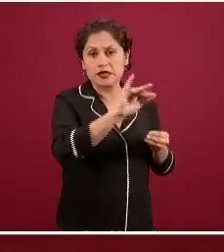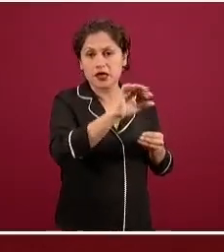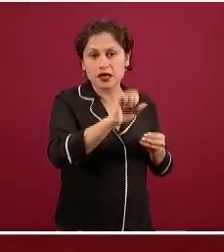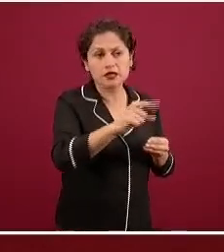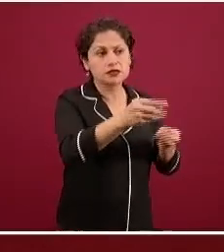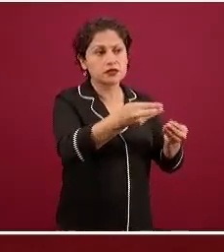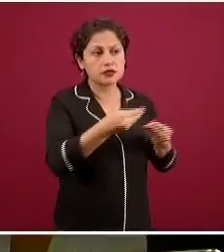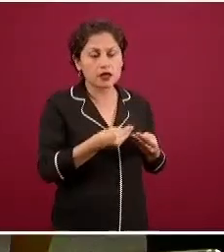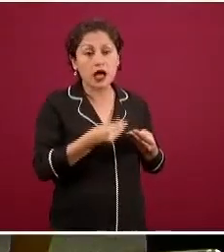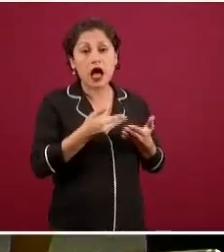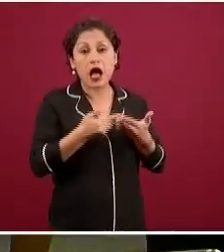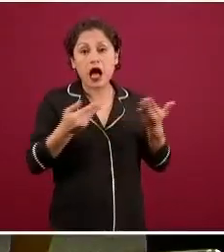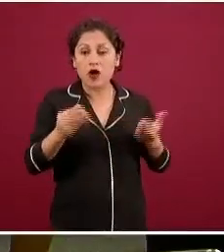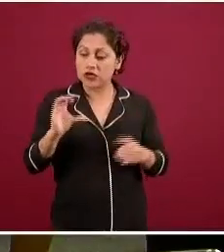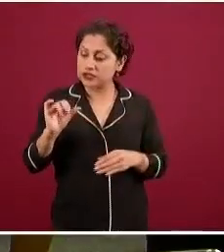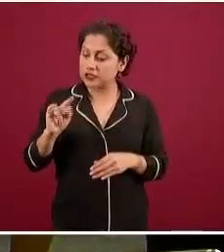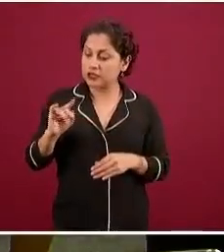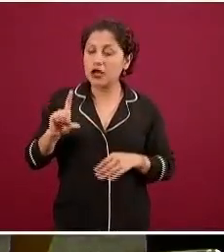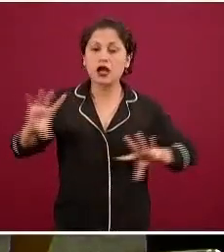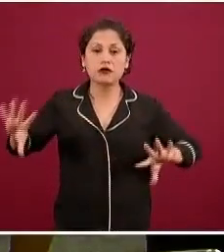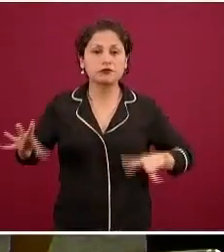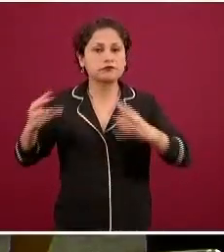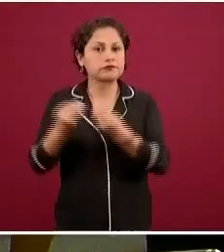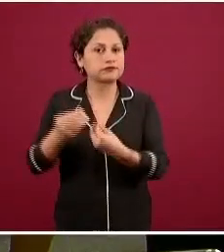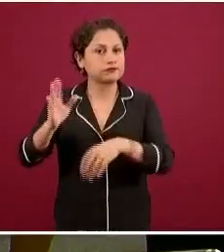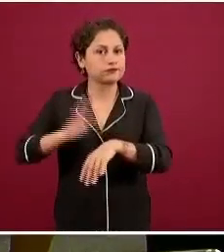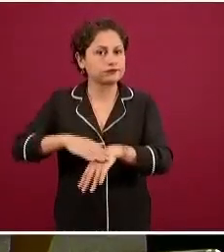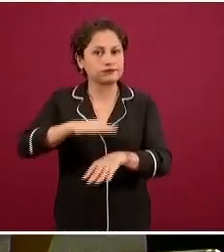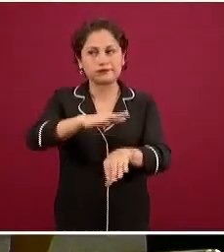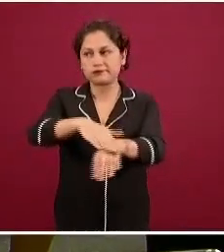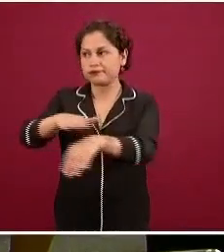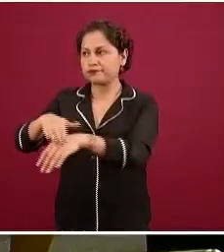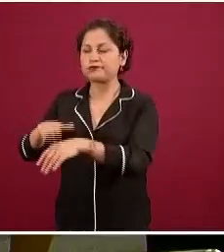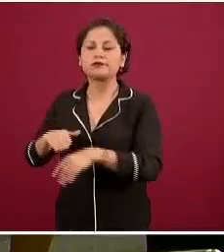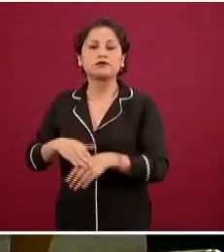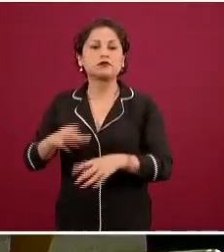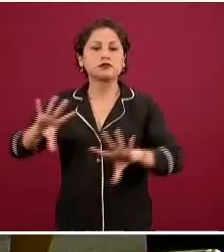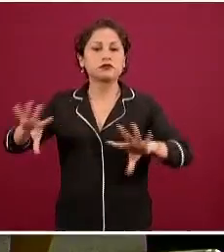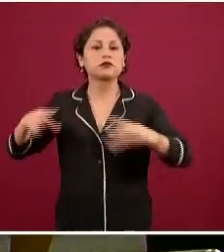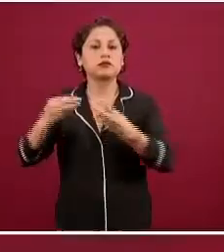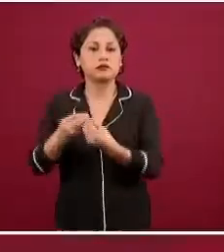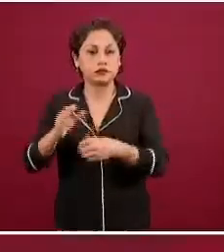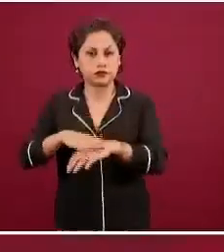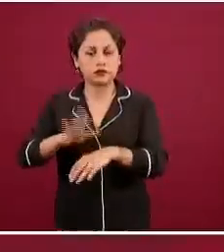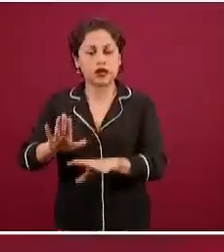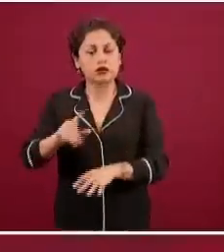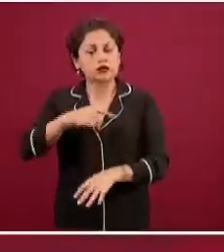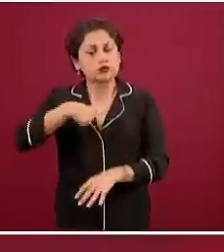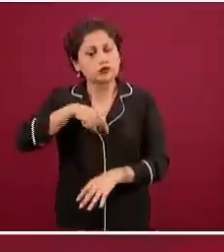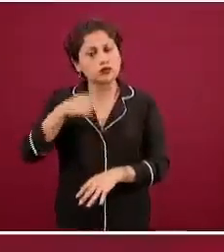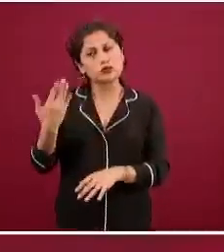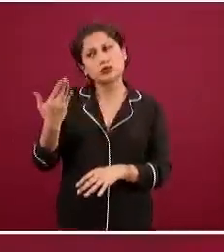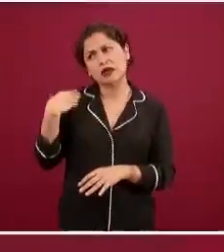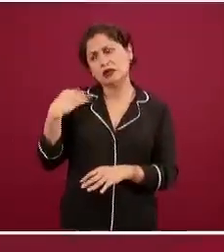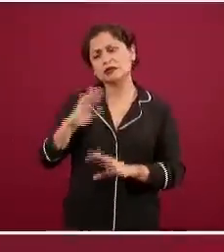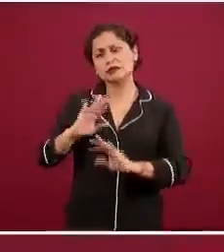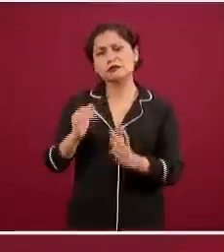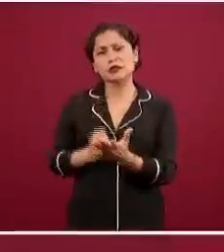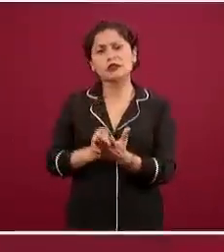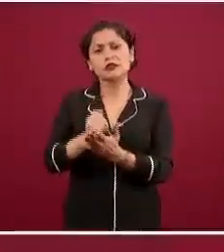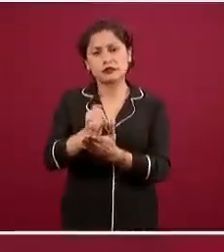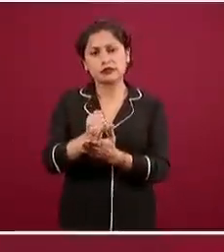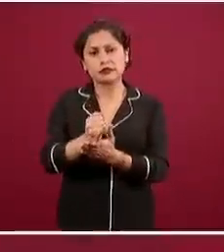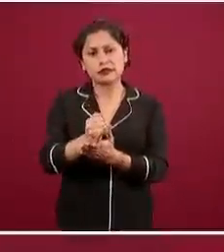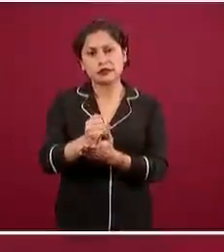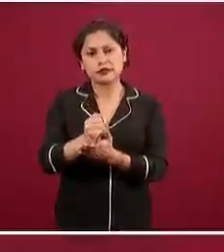migrando la información. Podemos, de hecho habíamos tomado la decisión, y lo comento, de un poco ya quitar la información